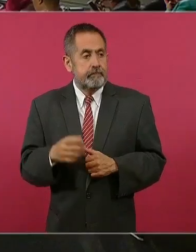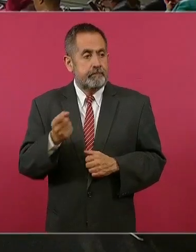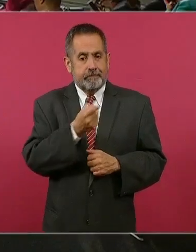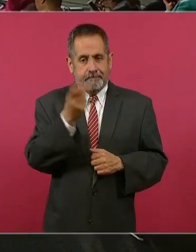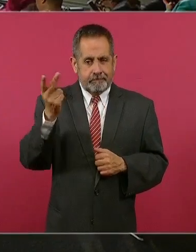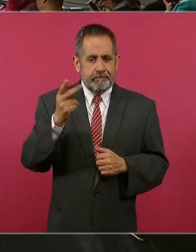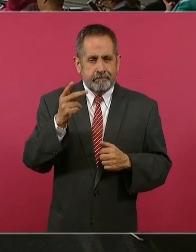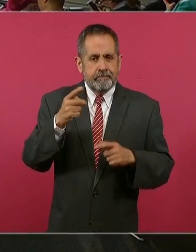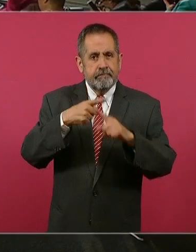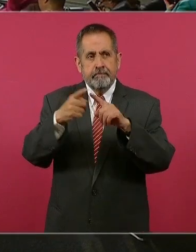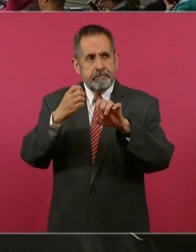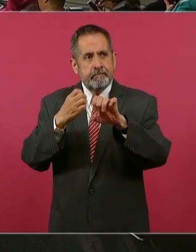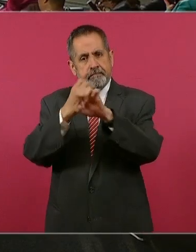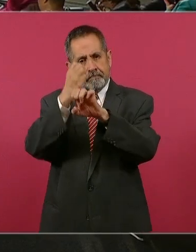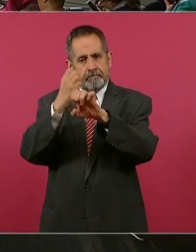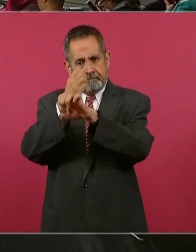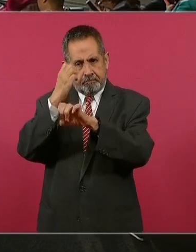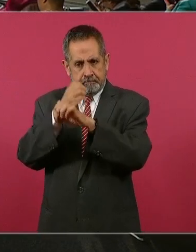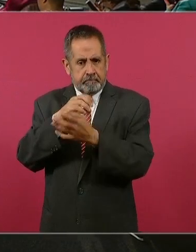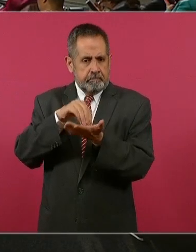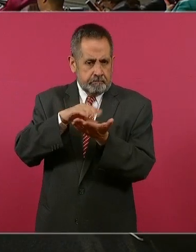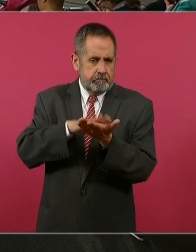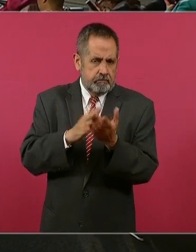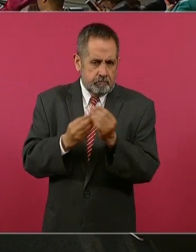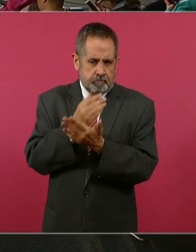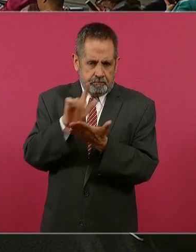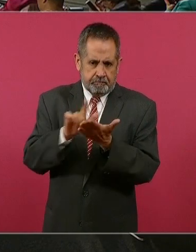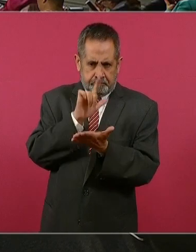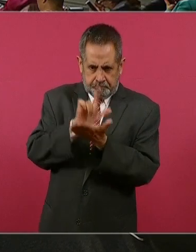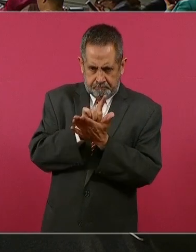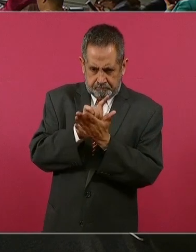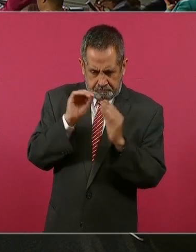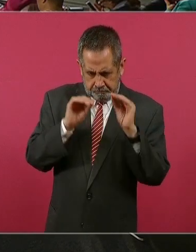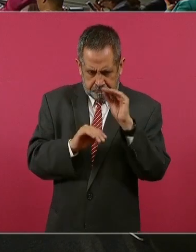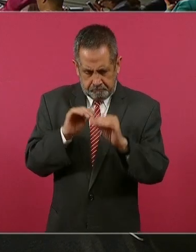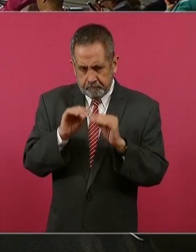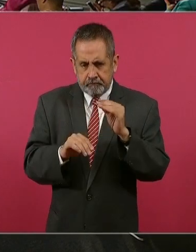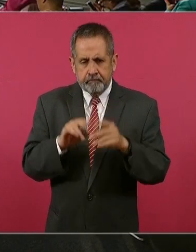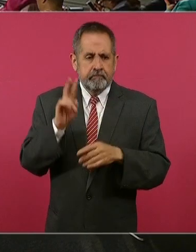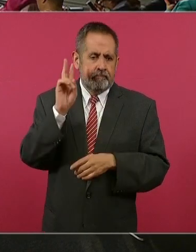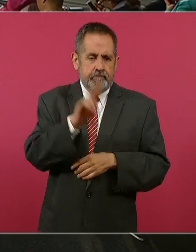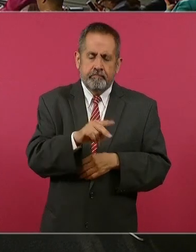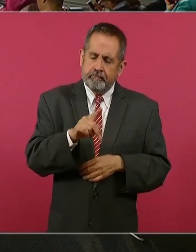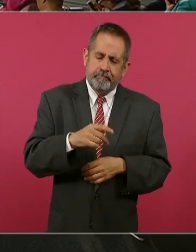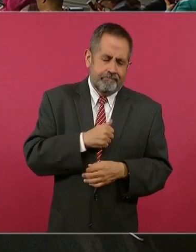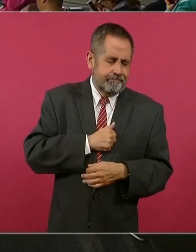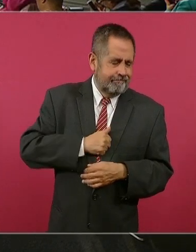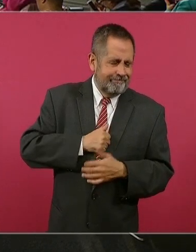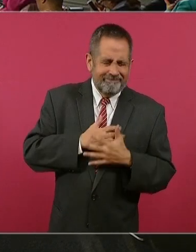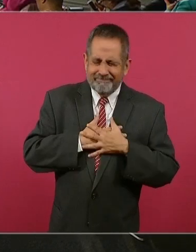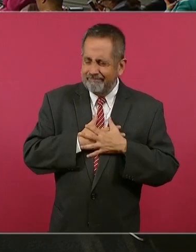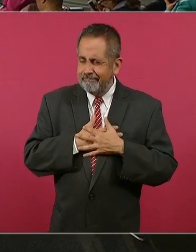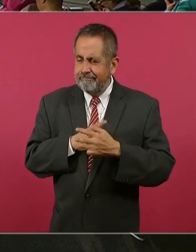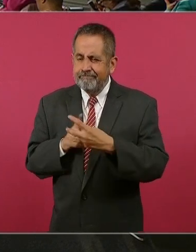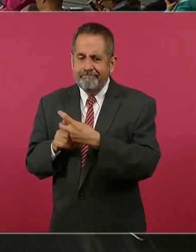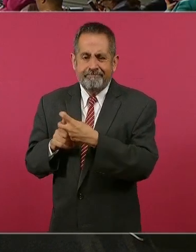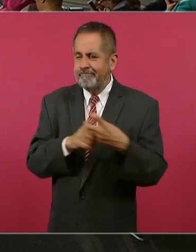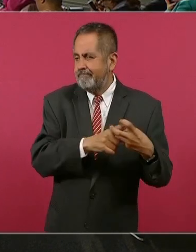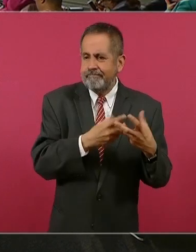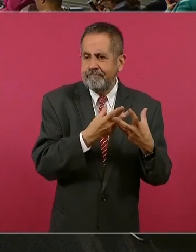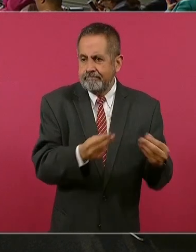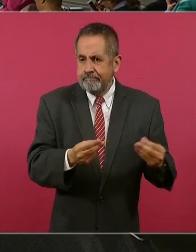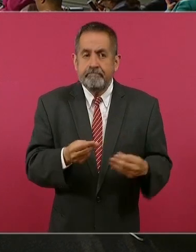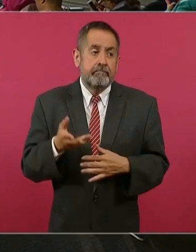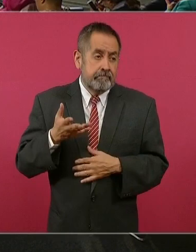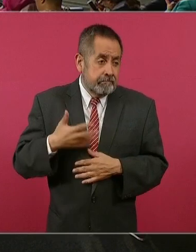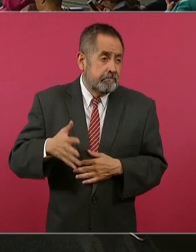leyes en varios estados donde ocurre esta desgracia. Una desgracia humana, un dolor tremendo de estar buscando a